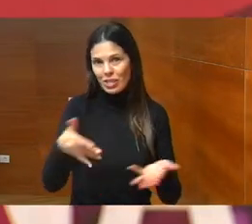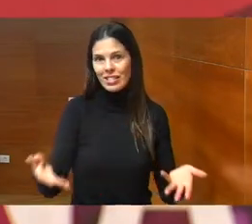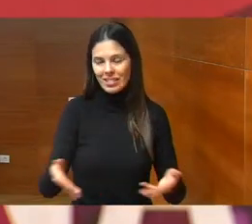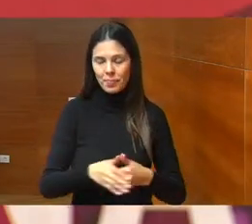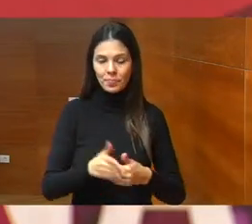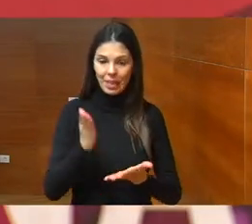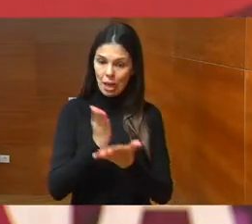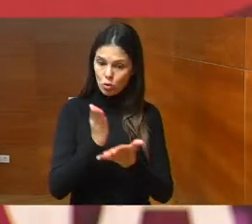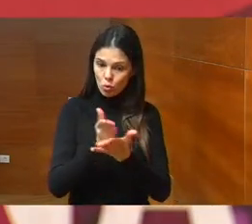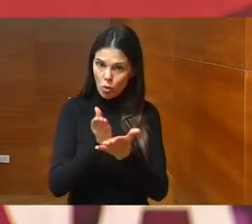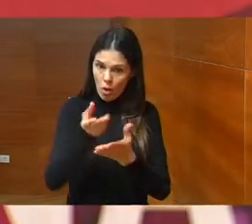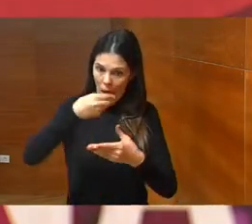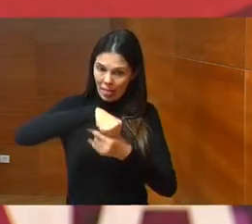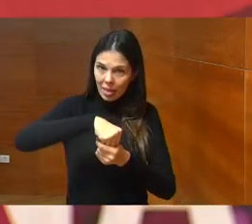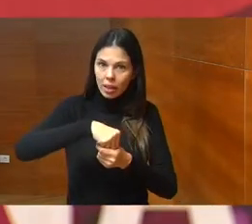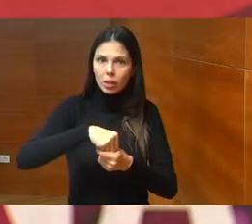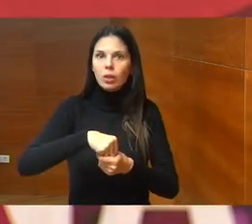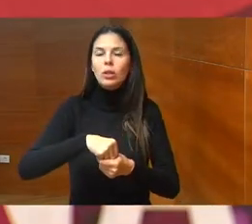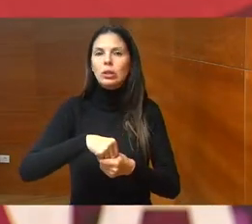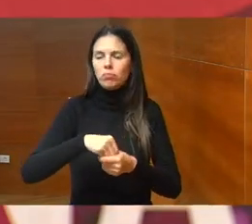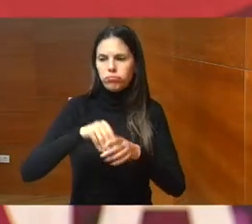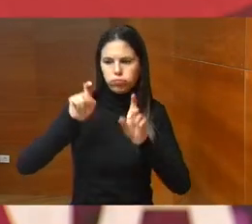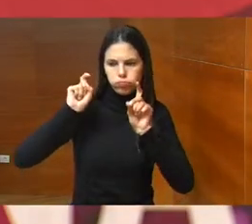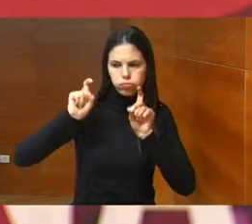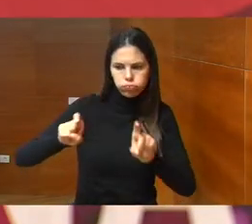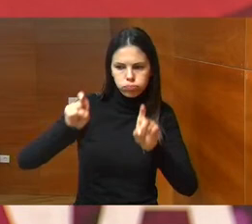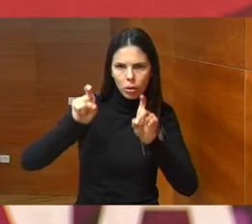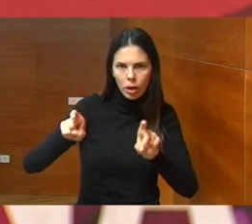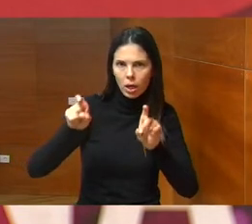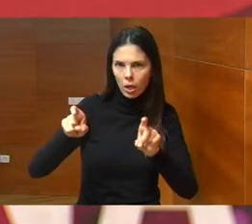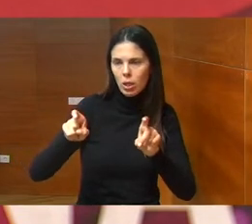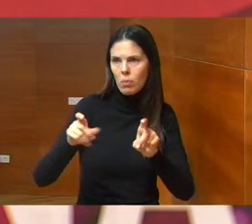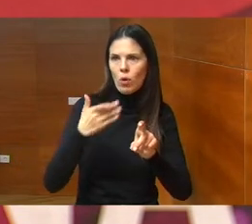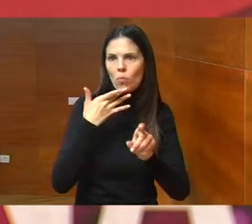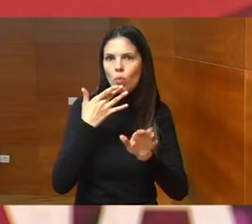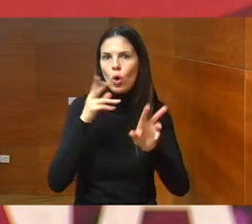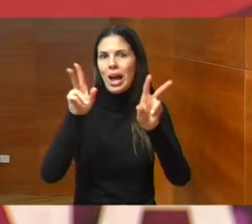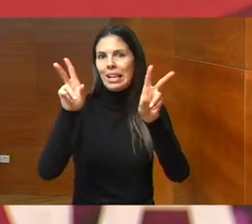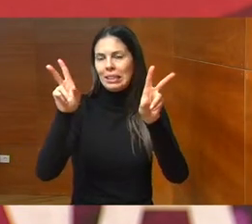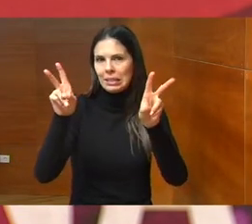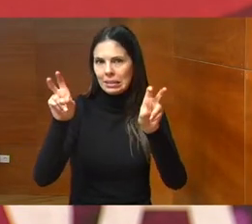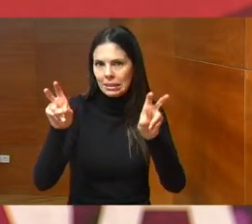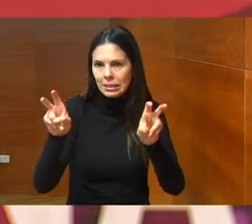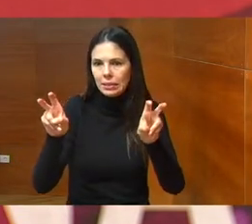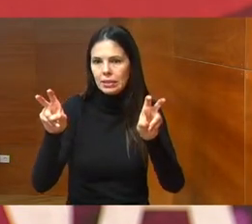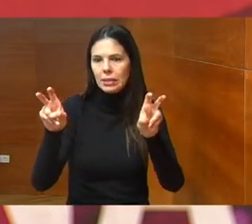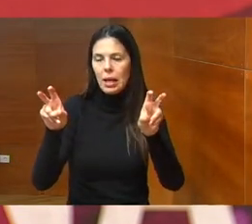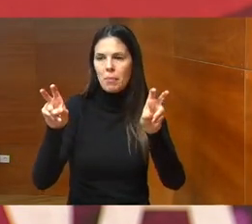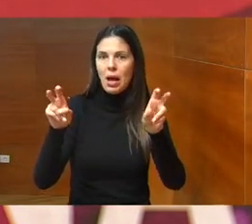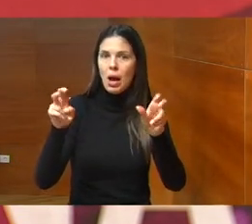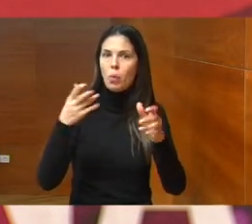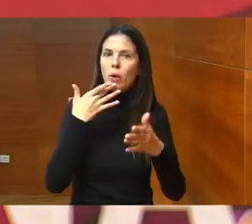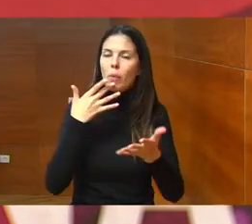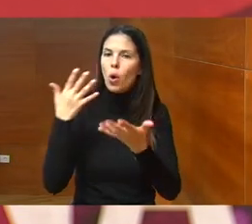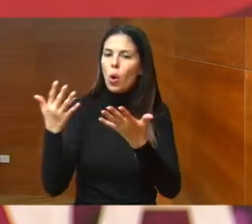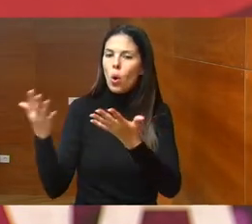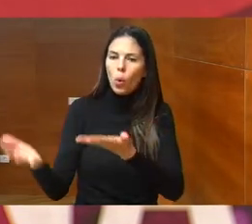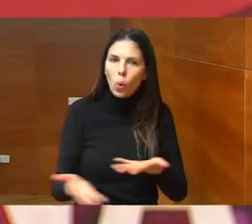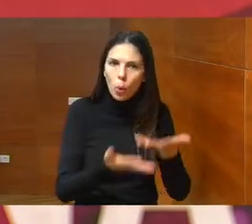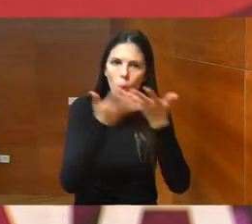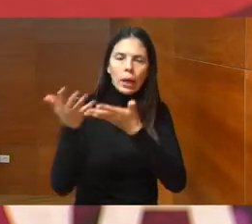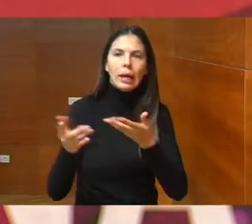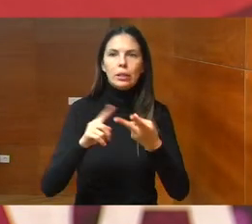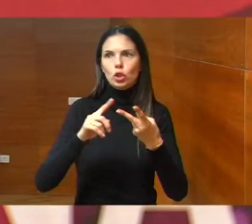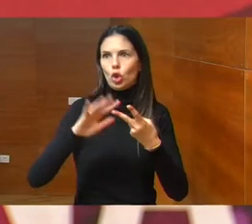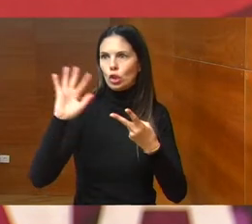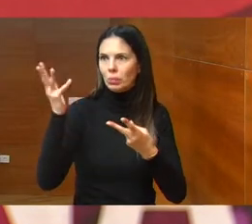estudios Bueno series instruía no tema de eventos no de climatología o propio